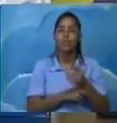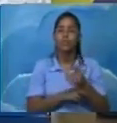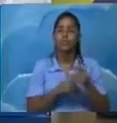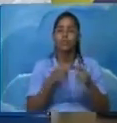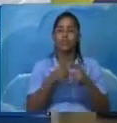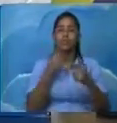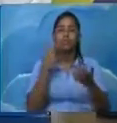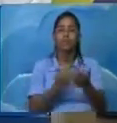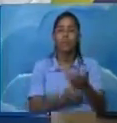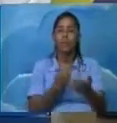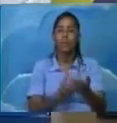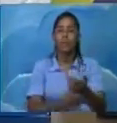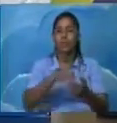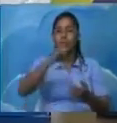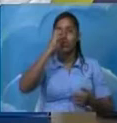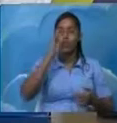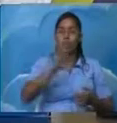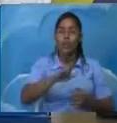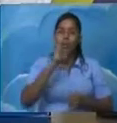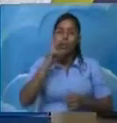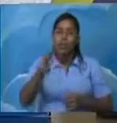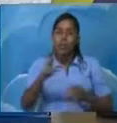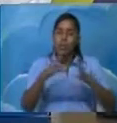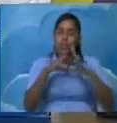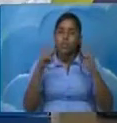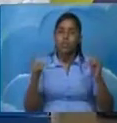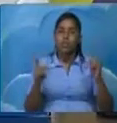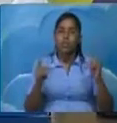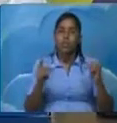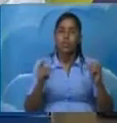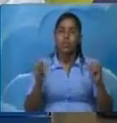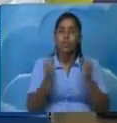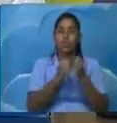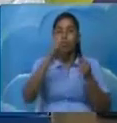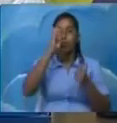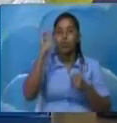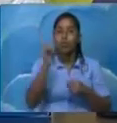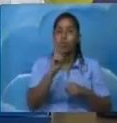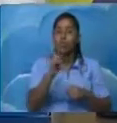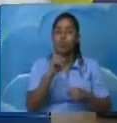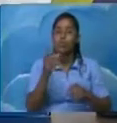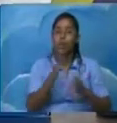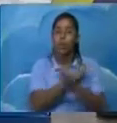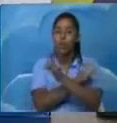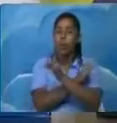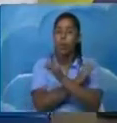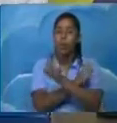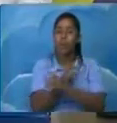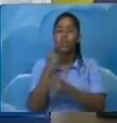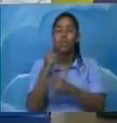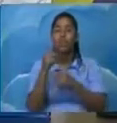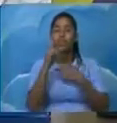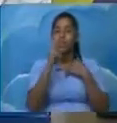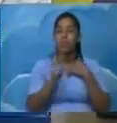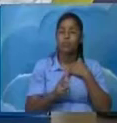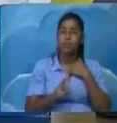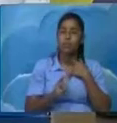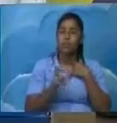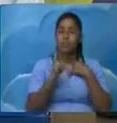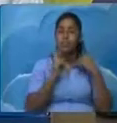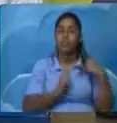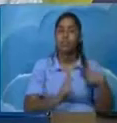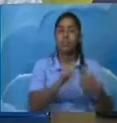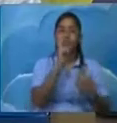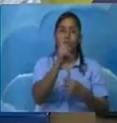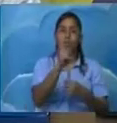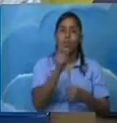Hermano, Dios está viendo todo. Con Dios no se juega. Mire cómo dice el versículo 1, dice,